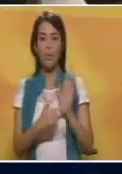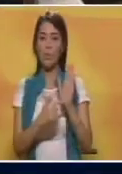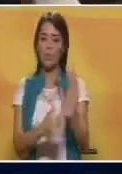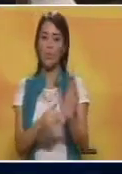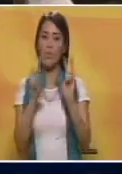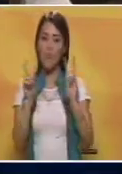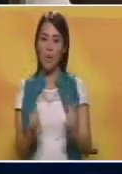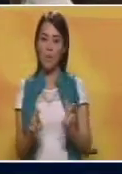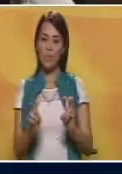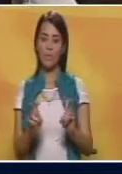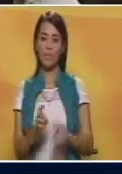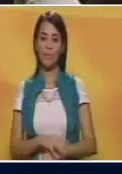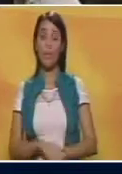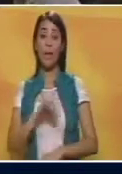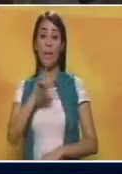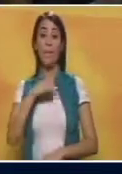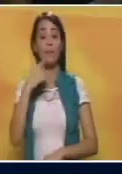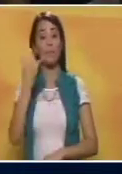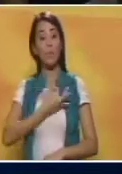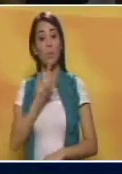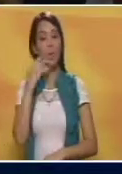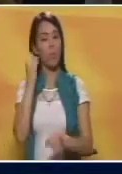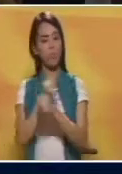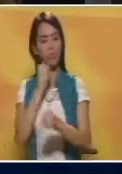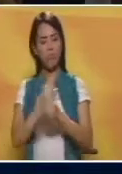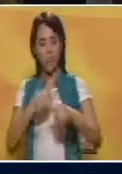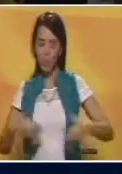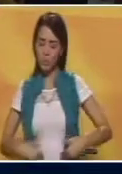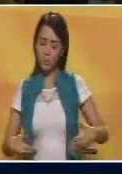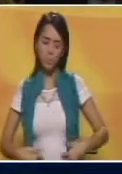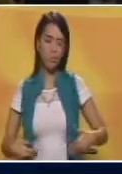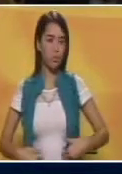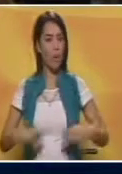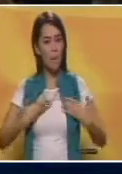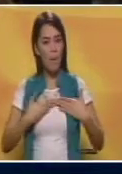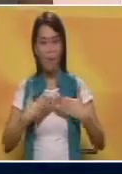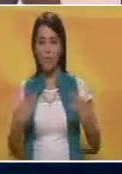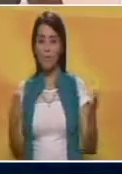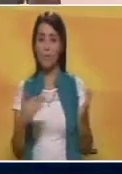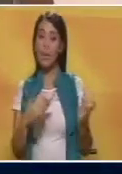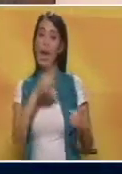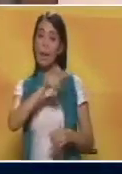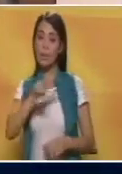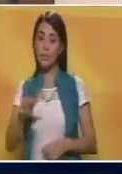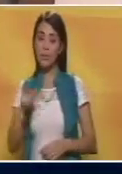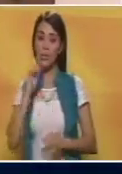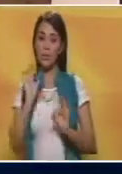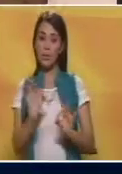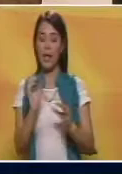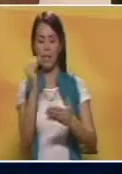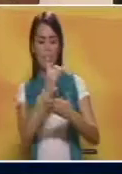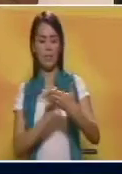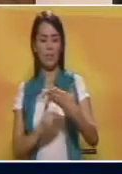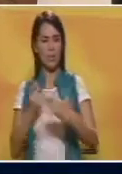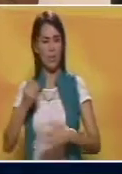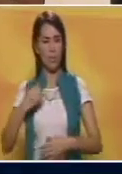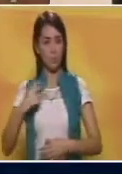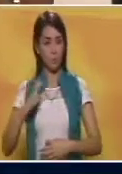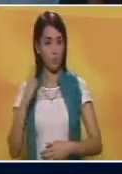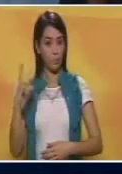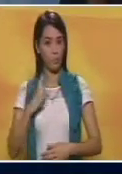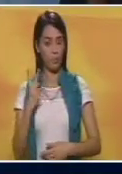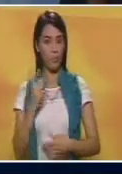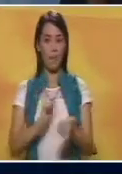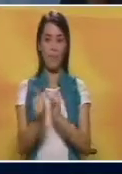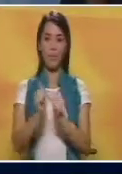clarisa aseguró que ha estado trabajando arduamente para ofrecerle a su público no sólo diseños elegantes y vanguardistas en ropa